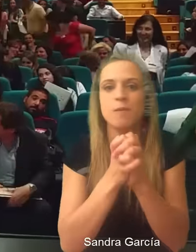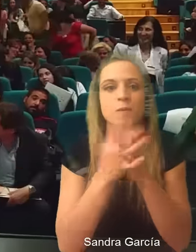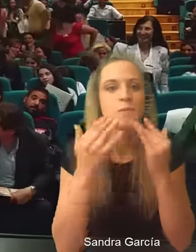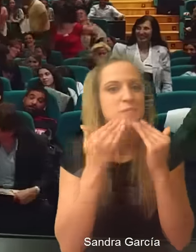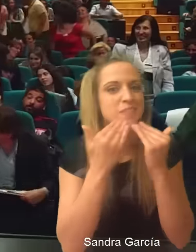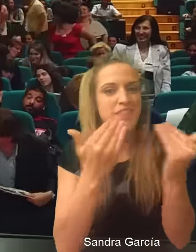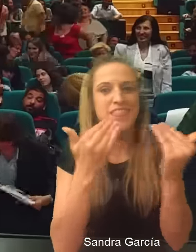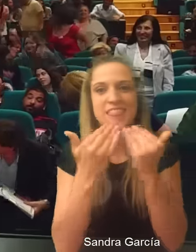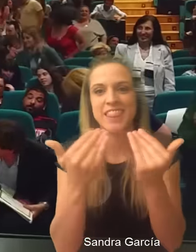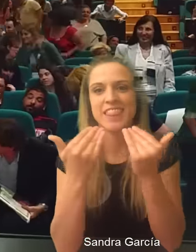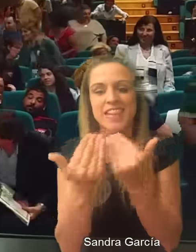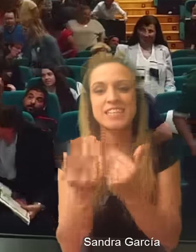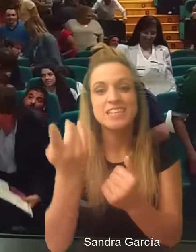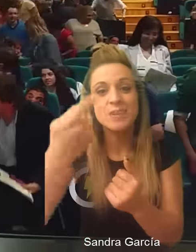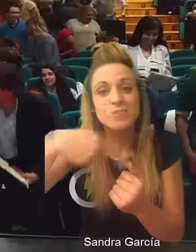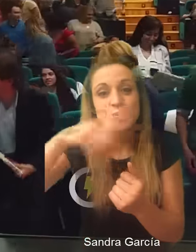Gracias.